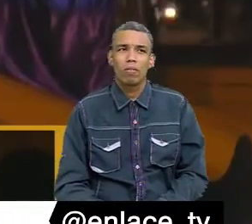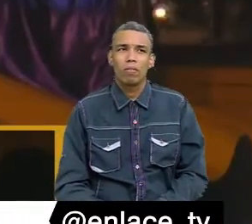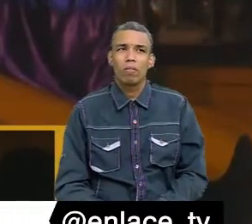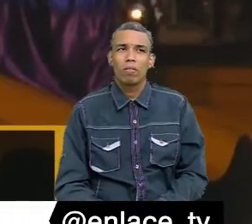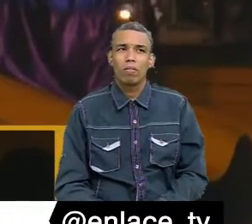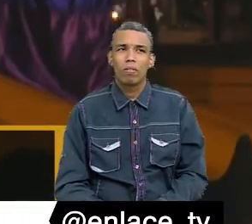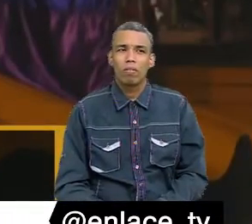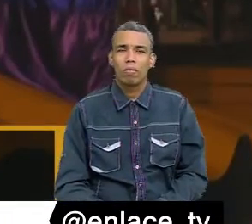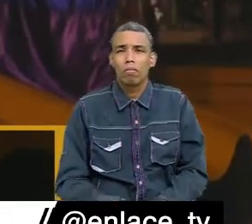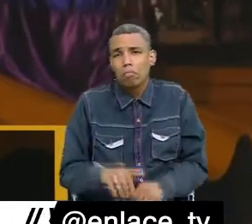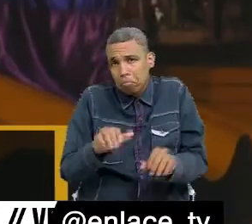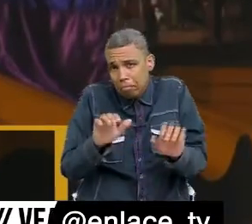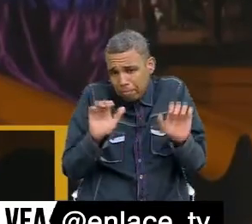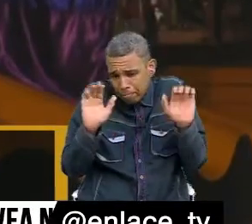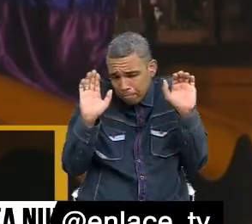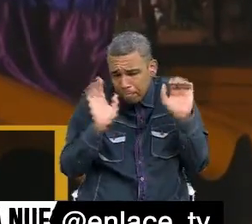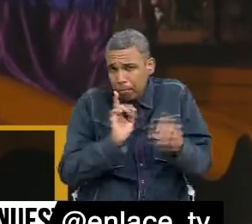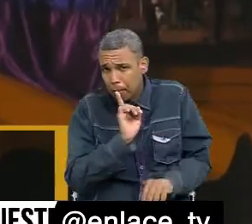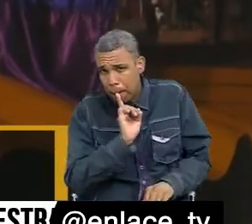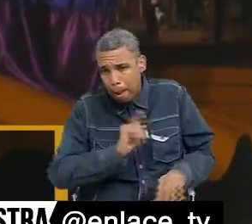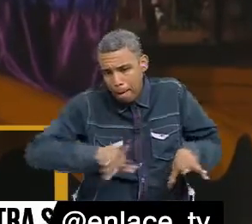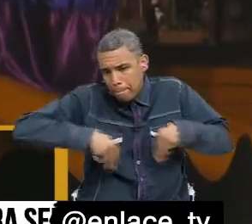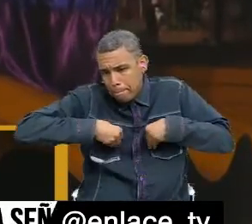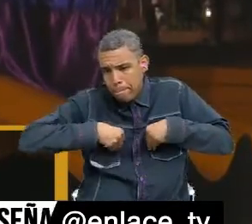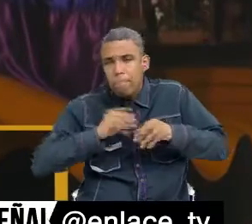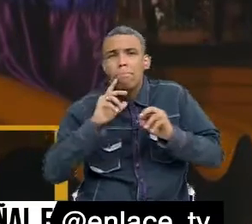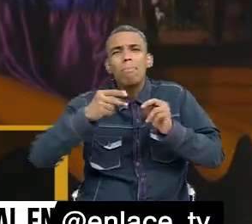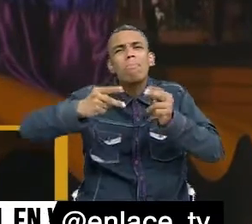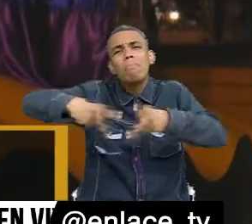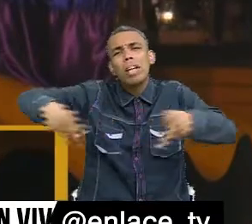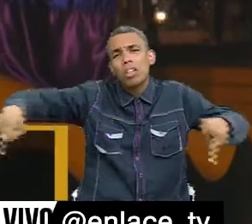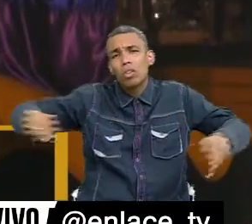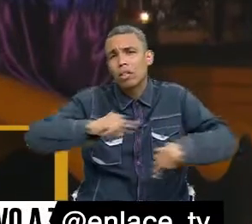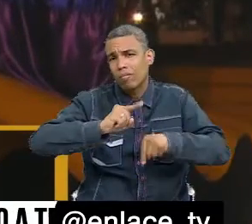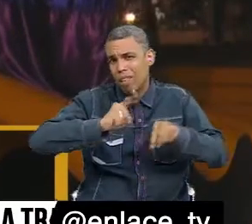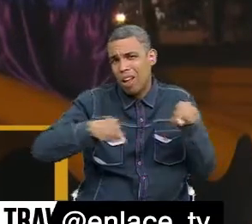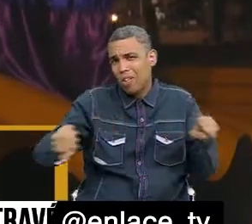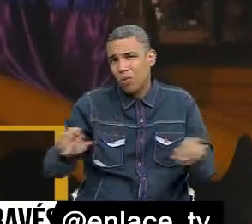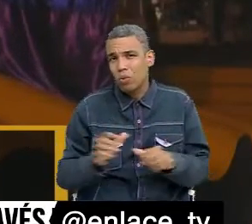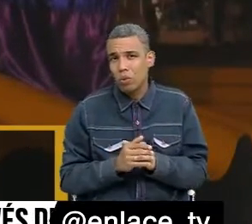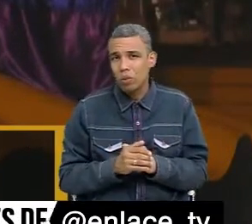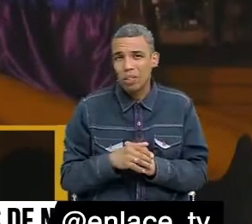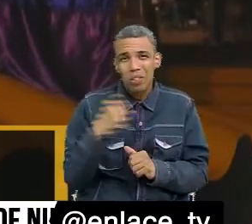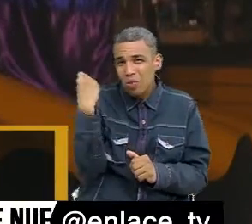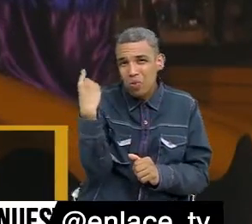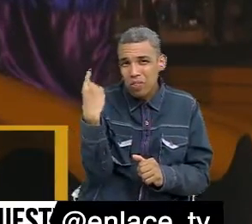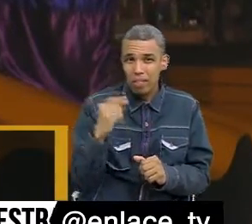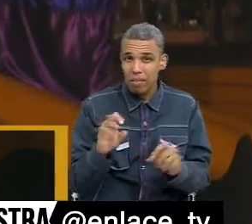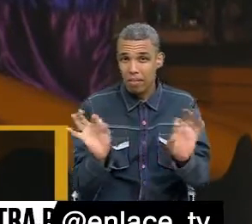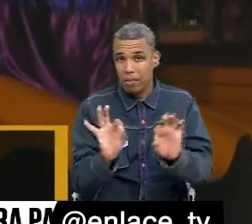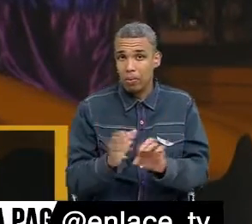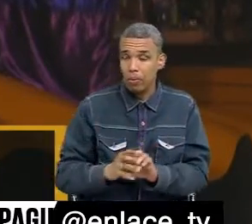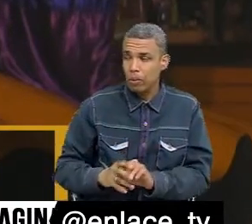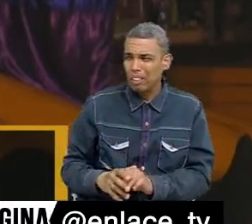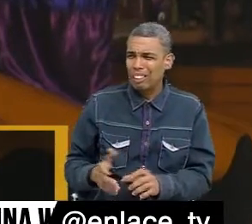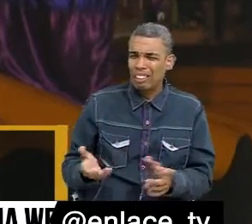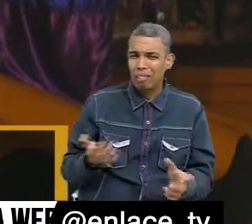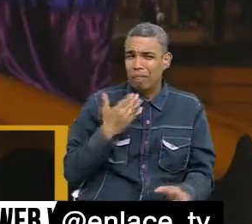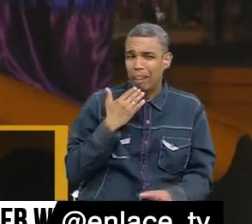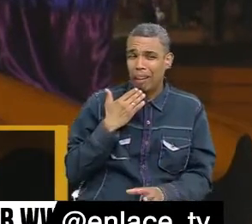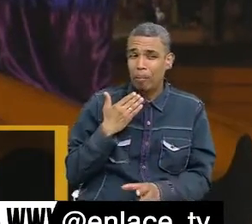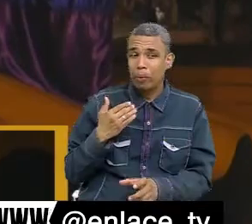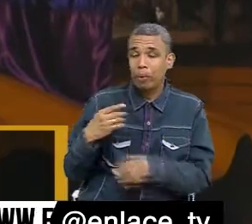tener tolerancia y de entender de que la gente todavía siente como ese miedo o ese rechazo a las diferencias.